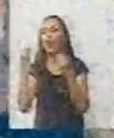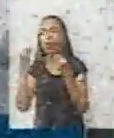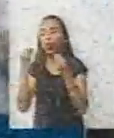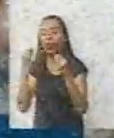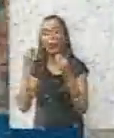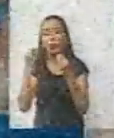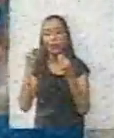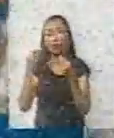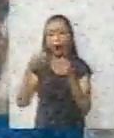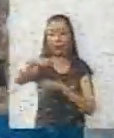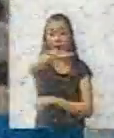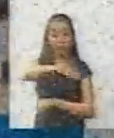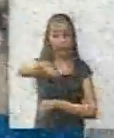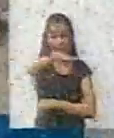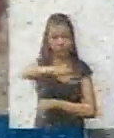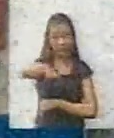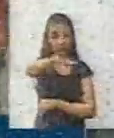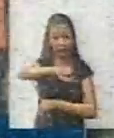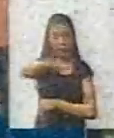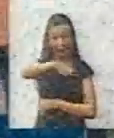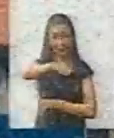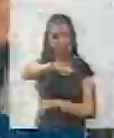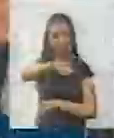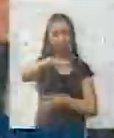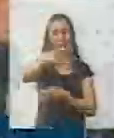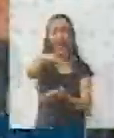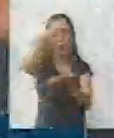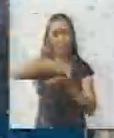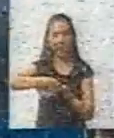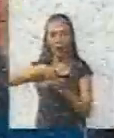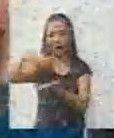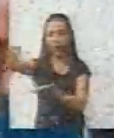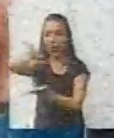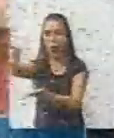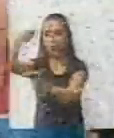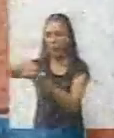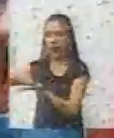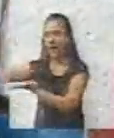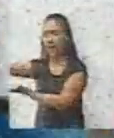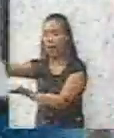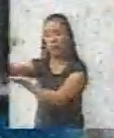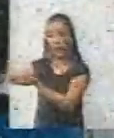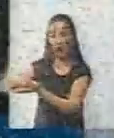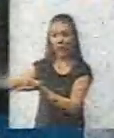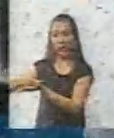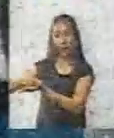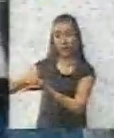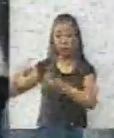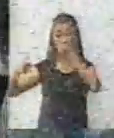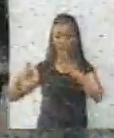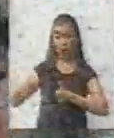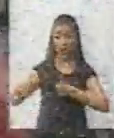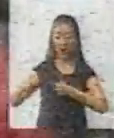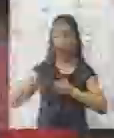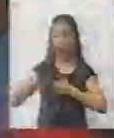estoy operada, tuve una cesárea complicada. Y el señor Vaca Flor vino y me empujó contra un acoplado. Señora, vemos que